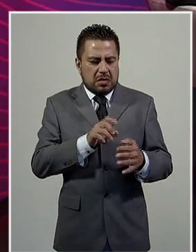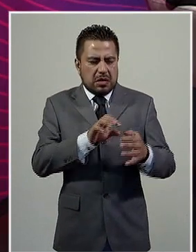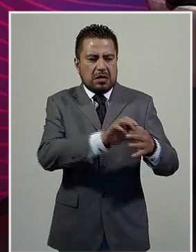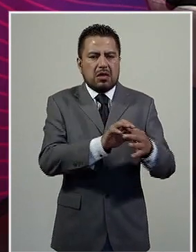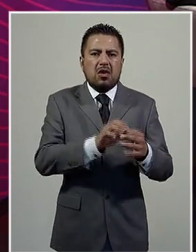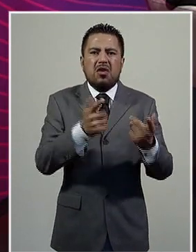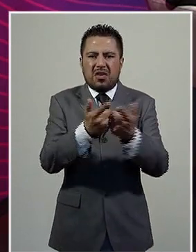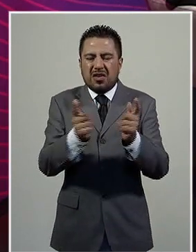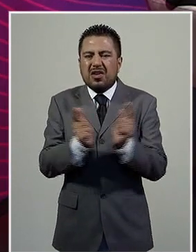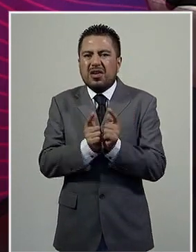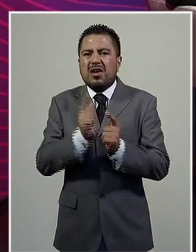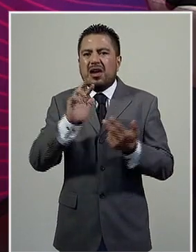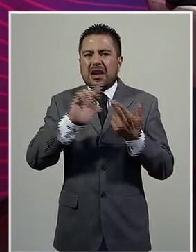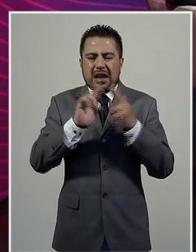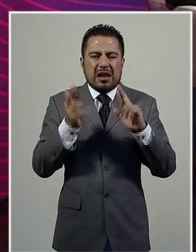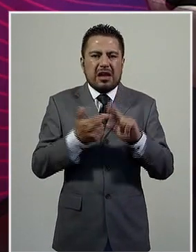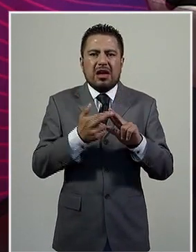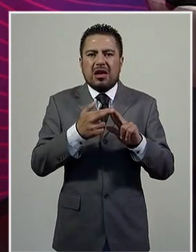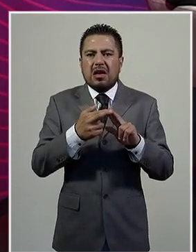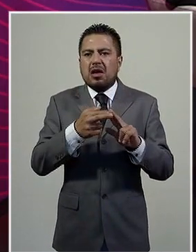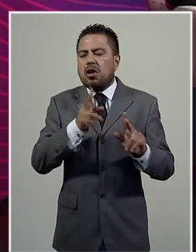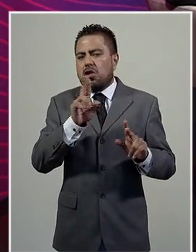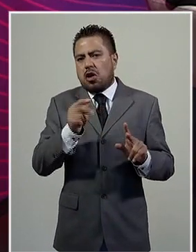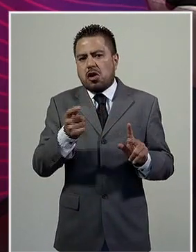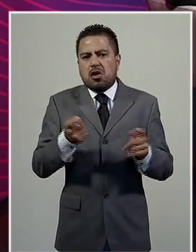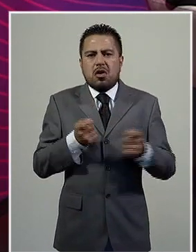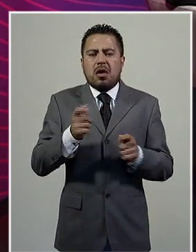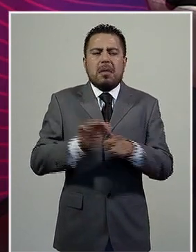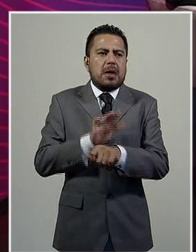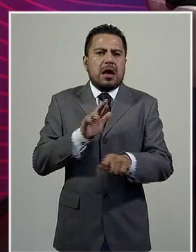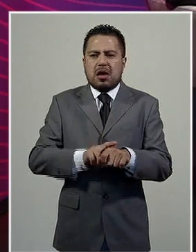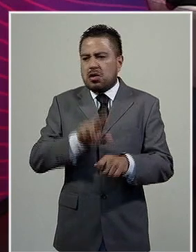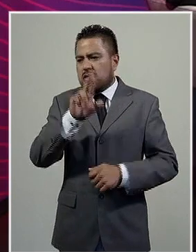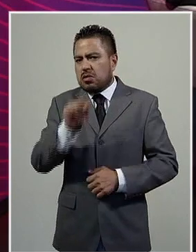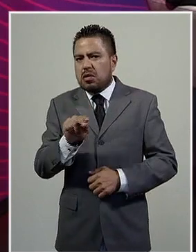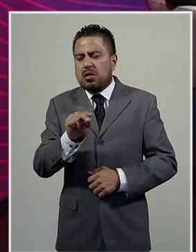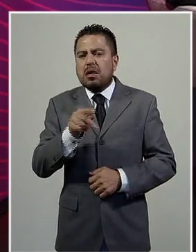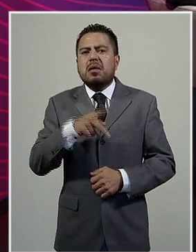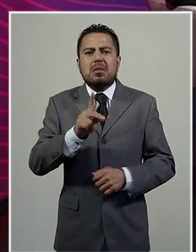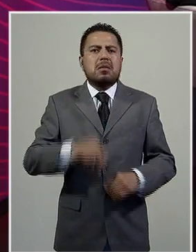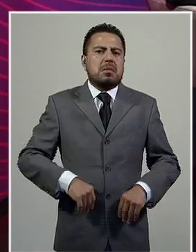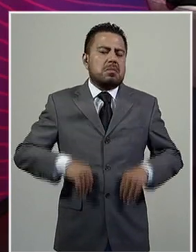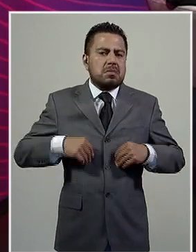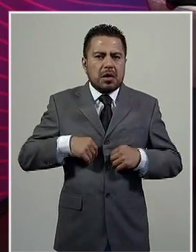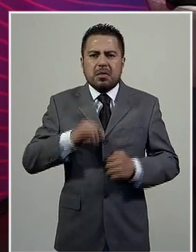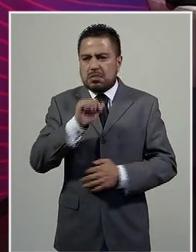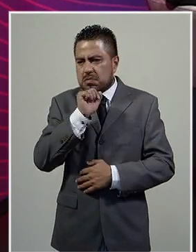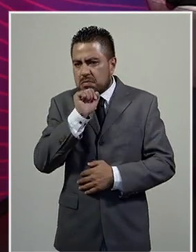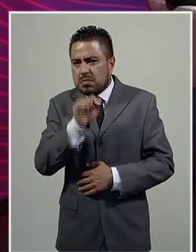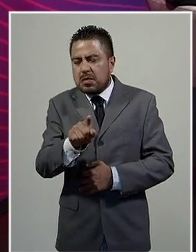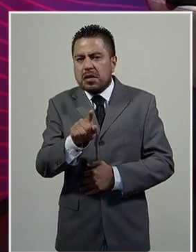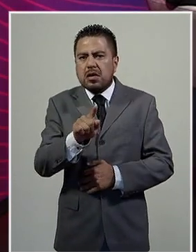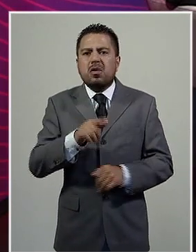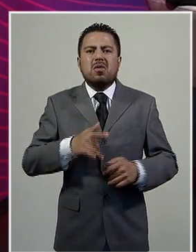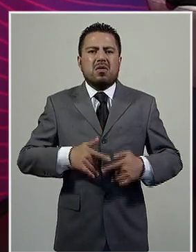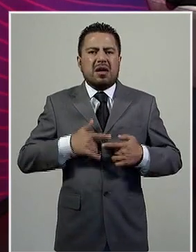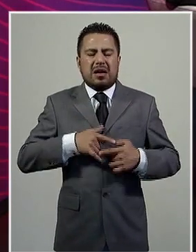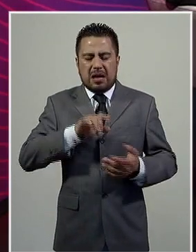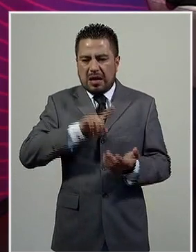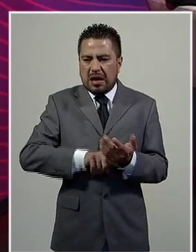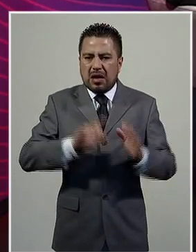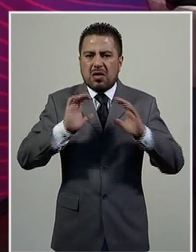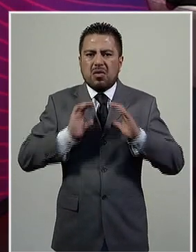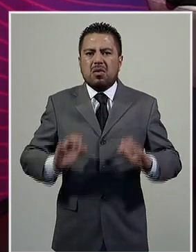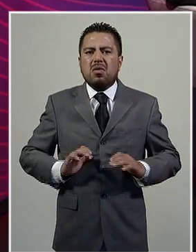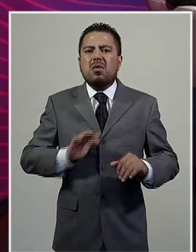un grupo religioso, no el dominante, no el mayoritario, vives también por la apariencia física, por